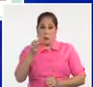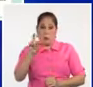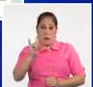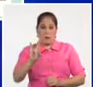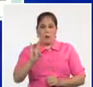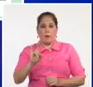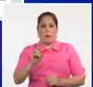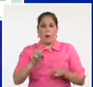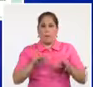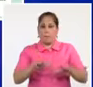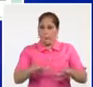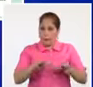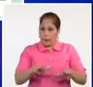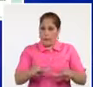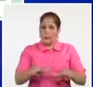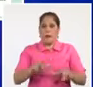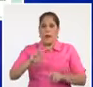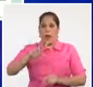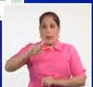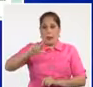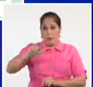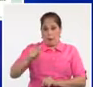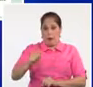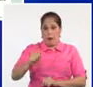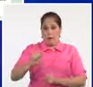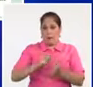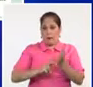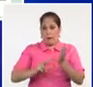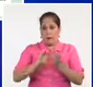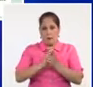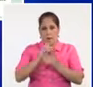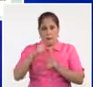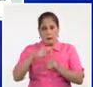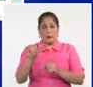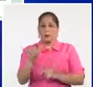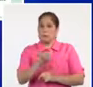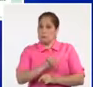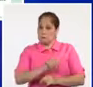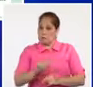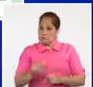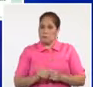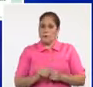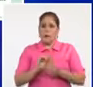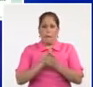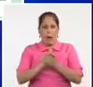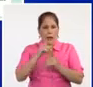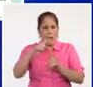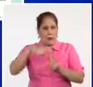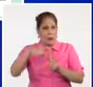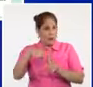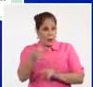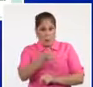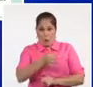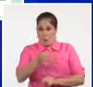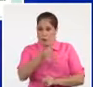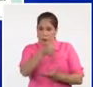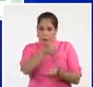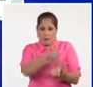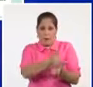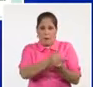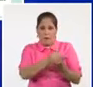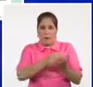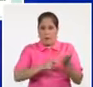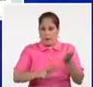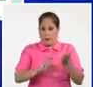Morón, Limonar de la provincia de Matanzas también, Matanzas como municipio cabecera,